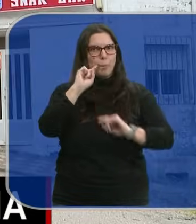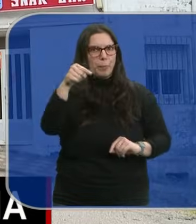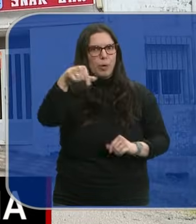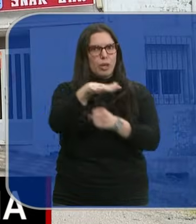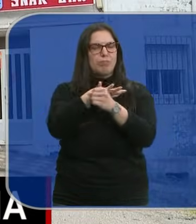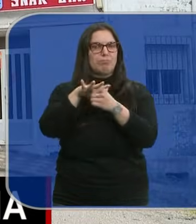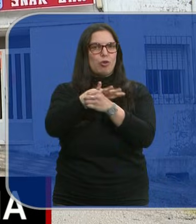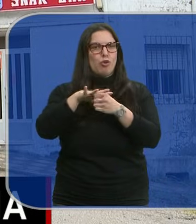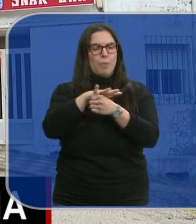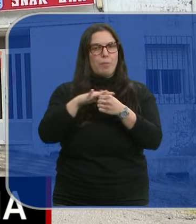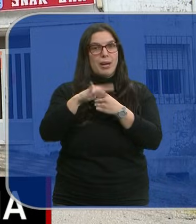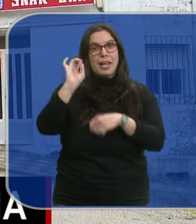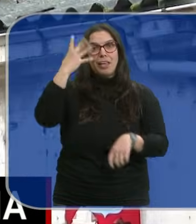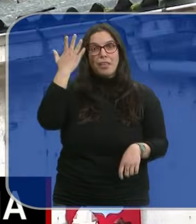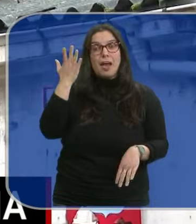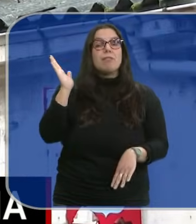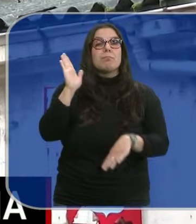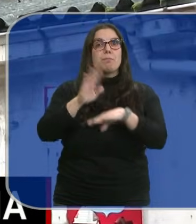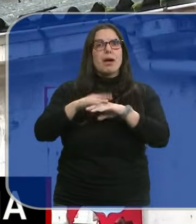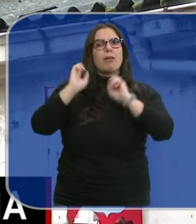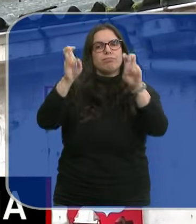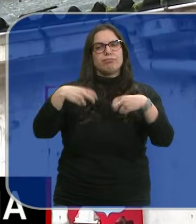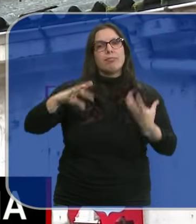de reconversión en un pueblo históricamente minero.